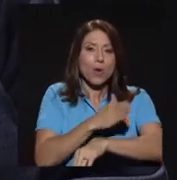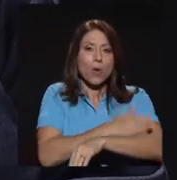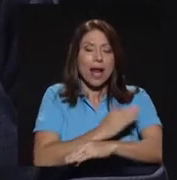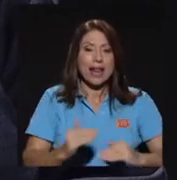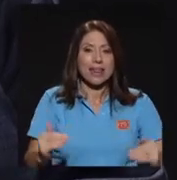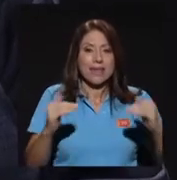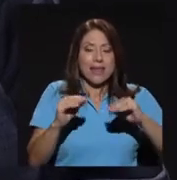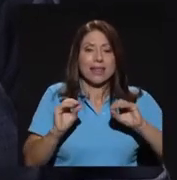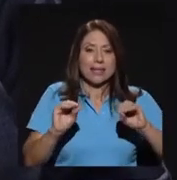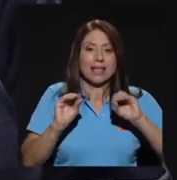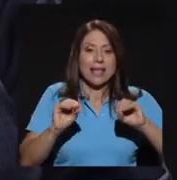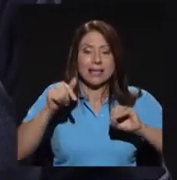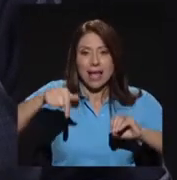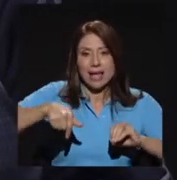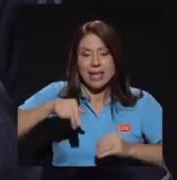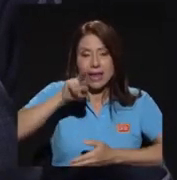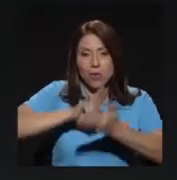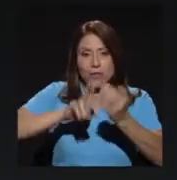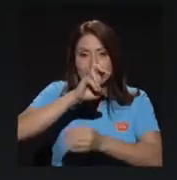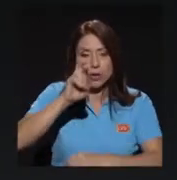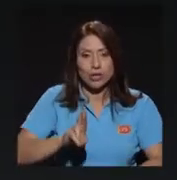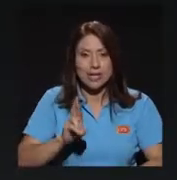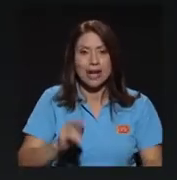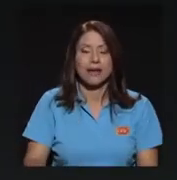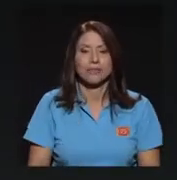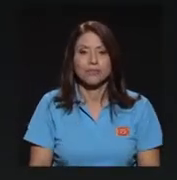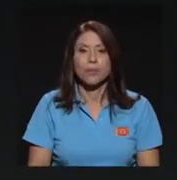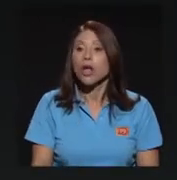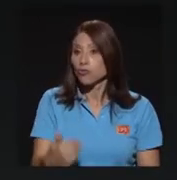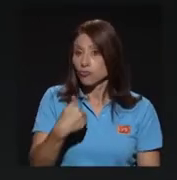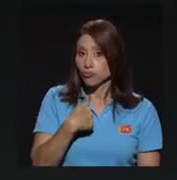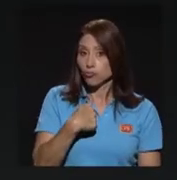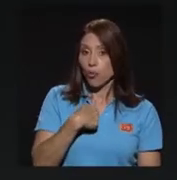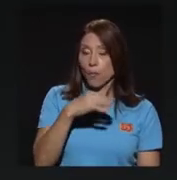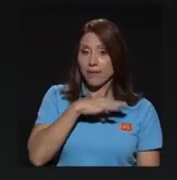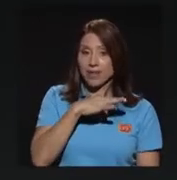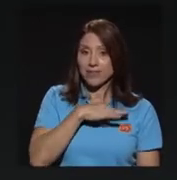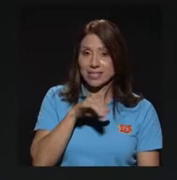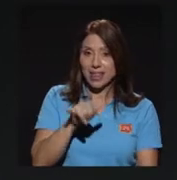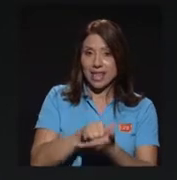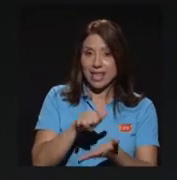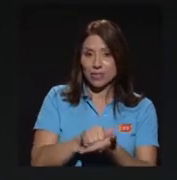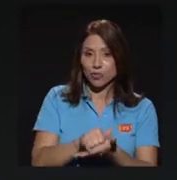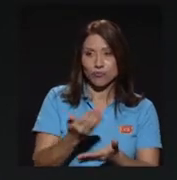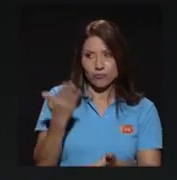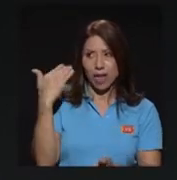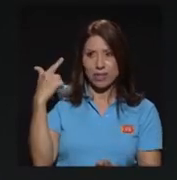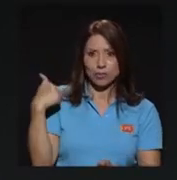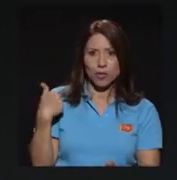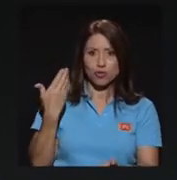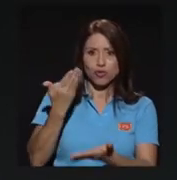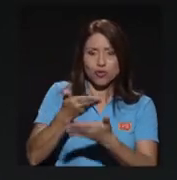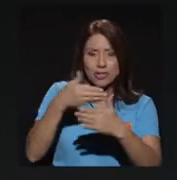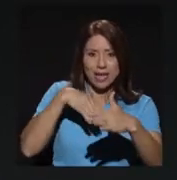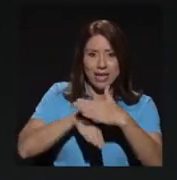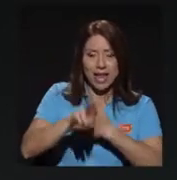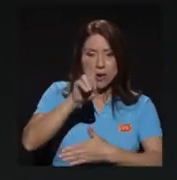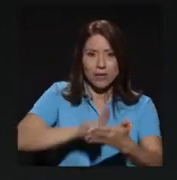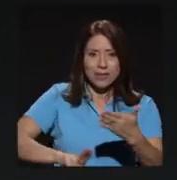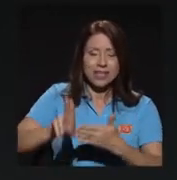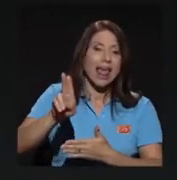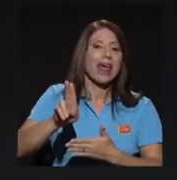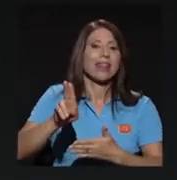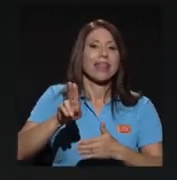costa rica youtube y yo me beneficié de eso cuando yo llegué en estudios generales y no tuve a don